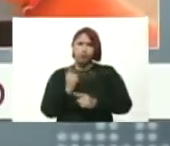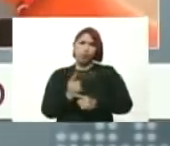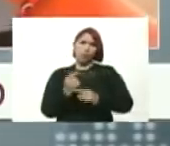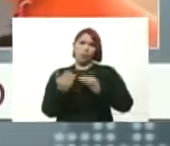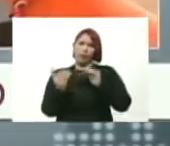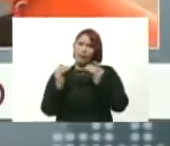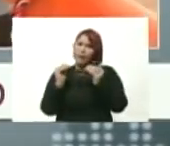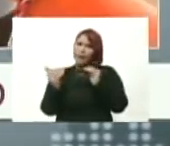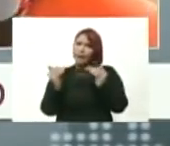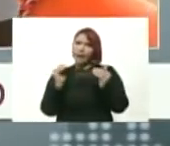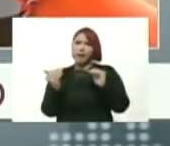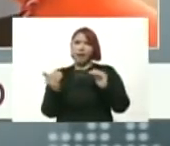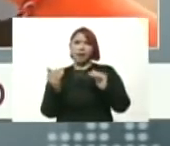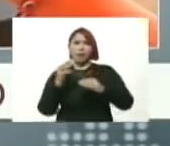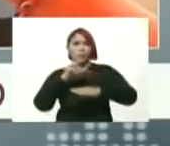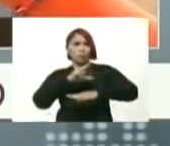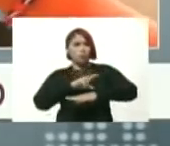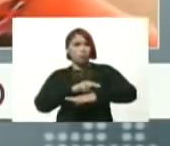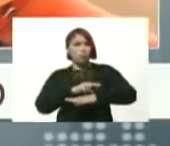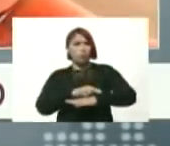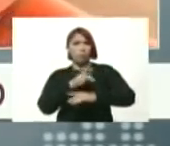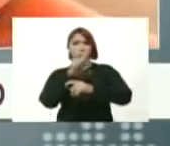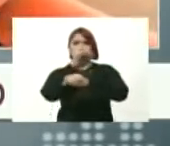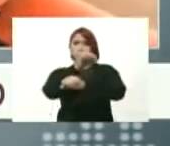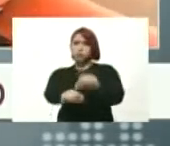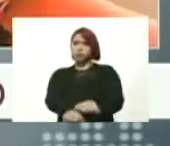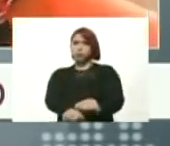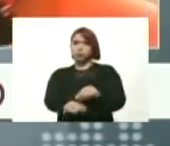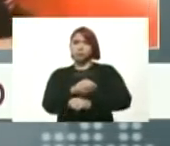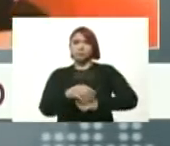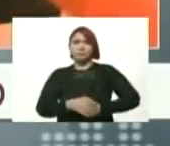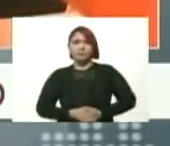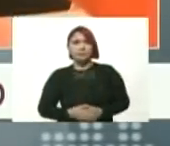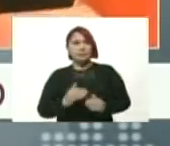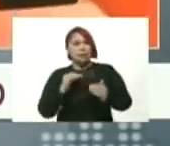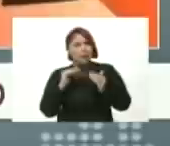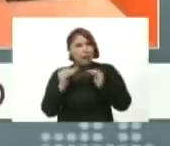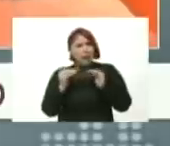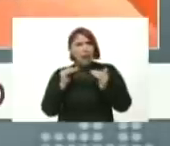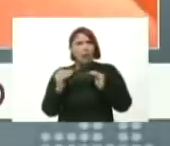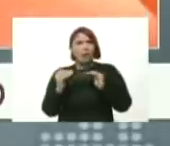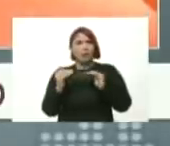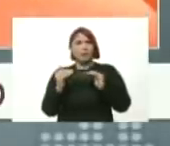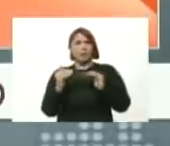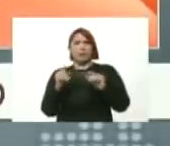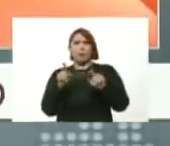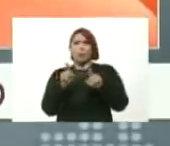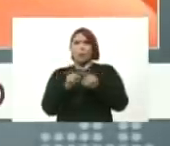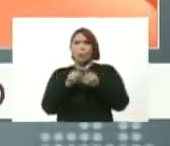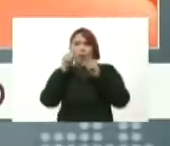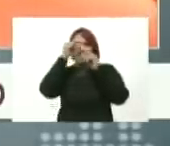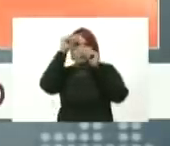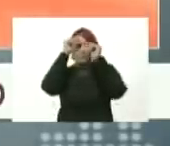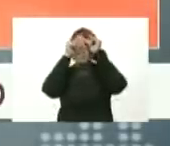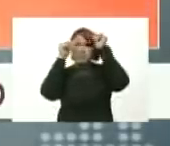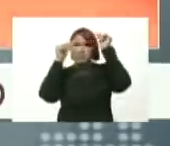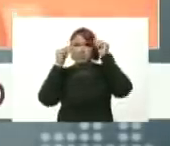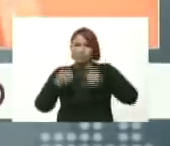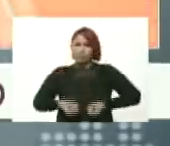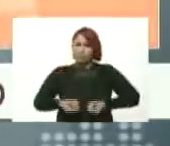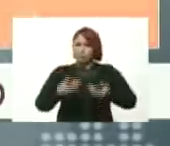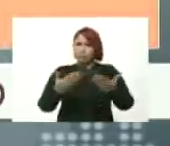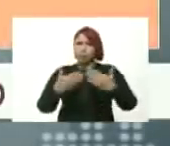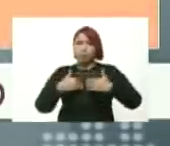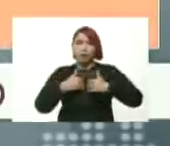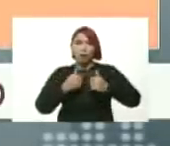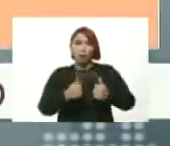ética del doctor josé gregorio hernández la ética de ernesto ché guevara para llevarle la salud